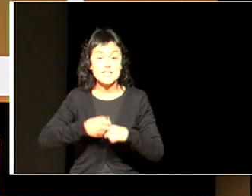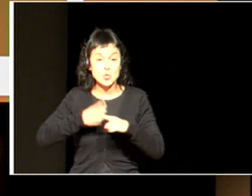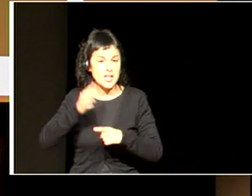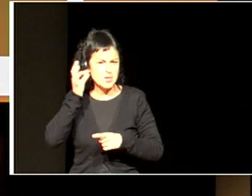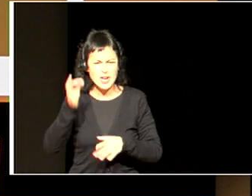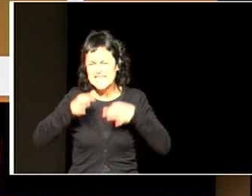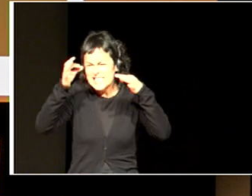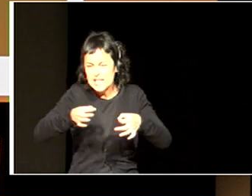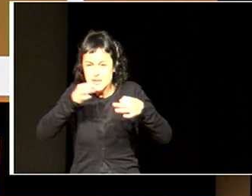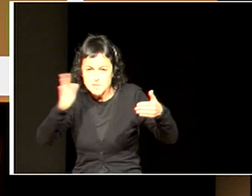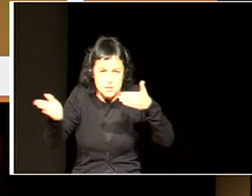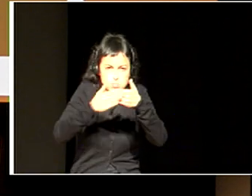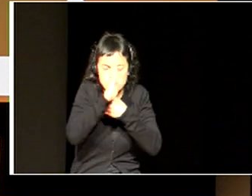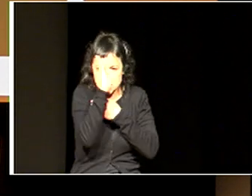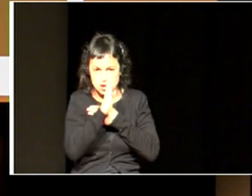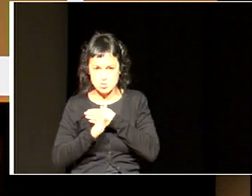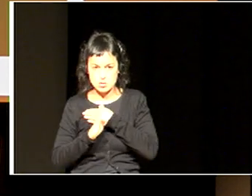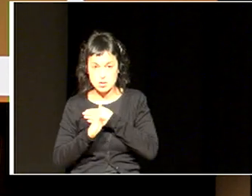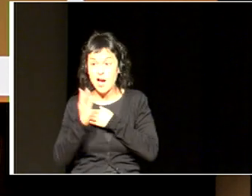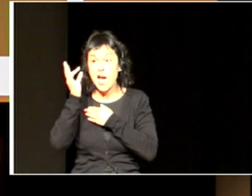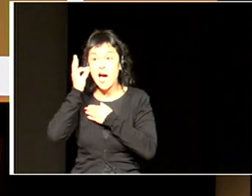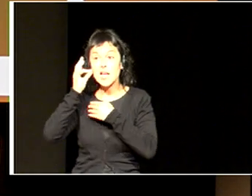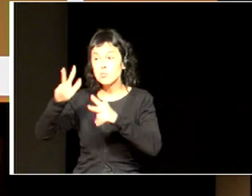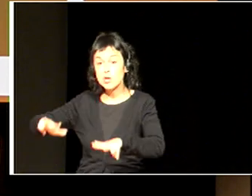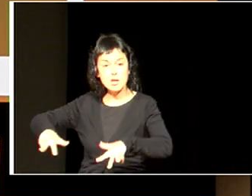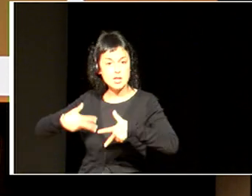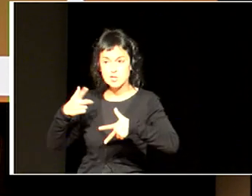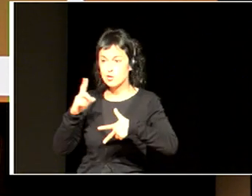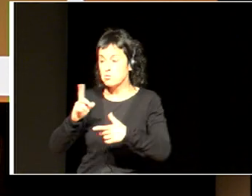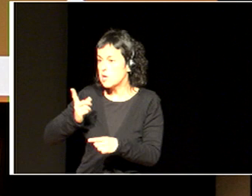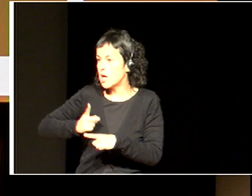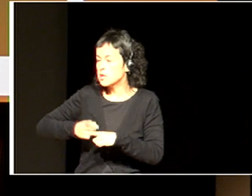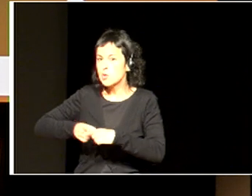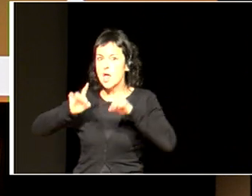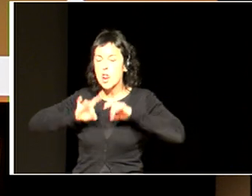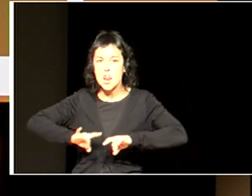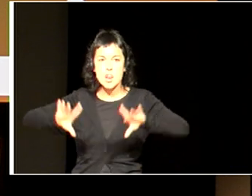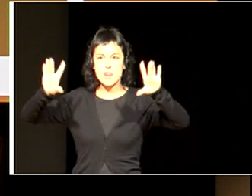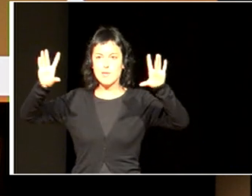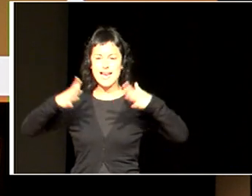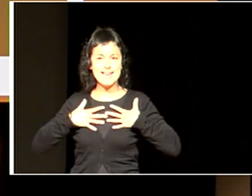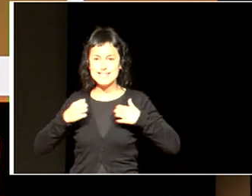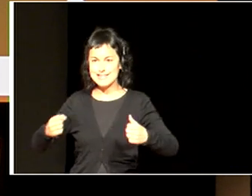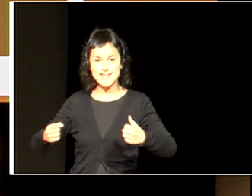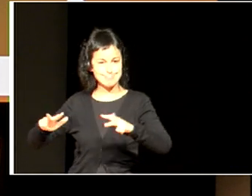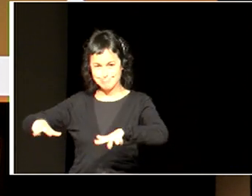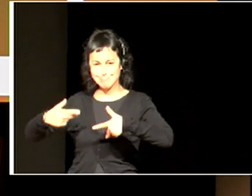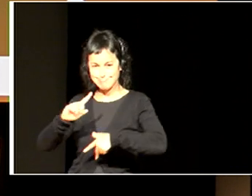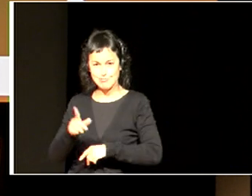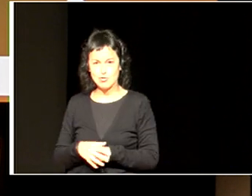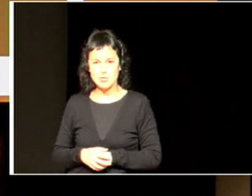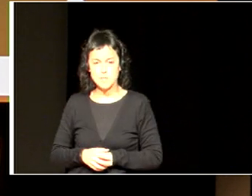casas a las mujeres se nos impide el acceso a una sexualidad libre y sana en ese sentido